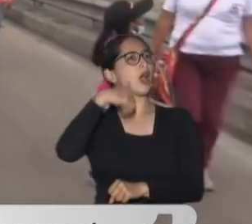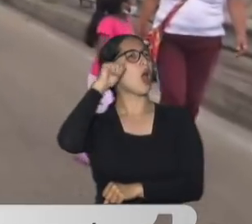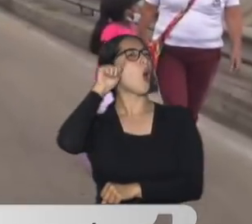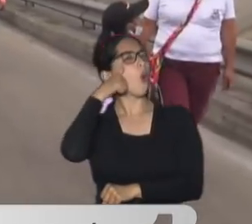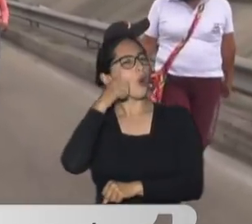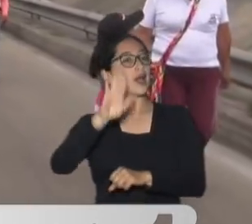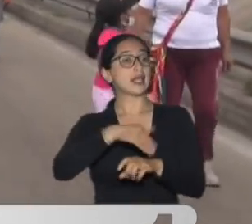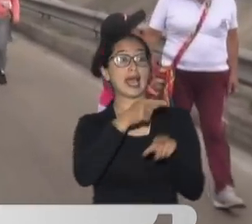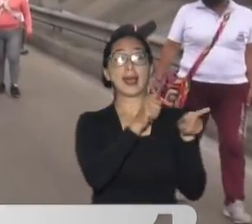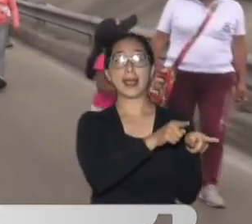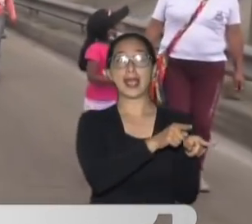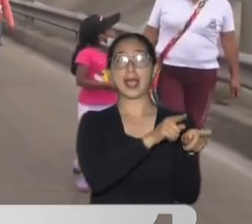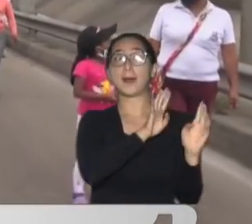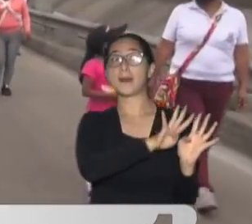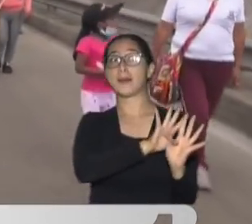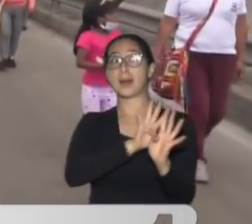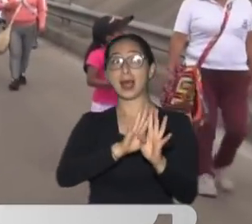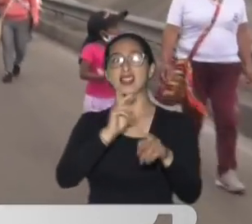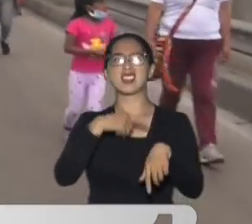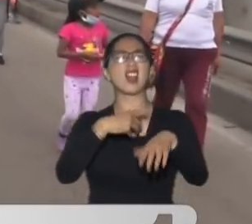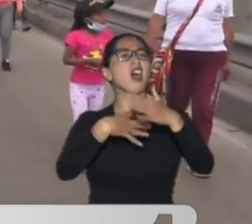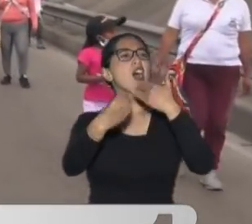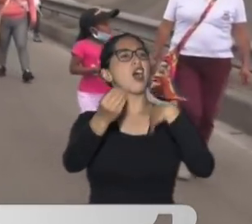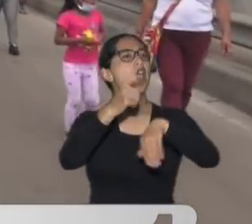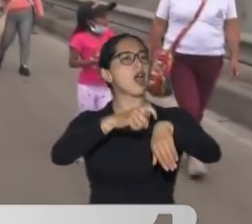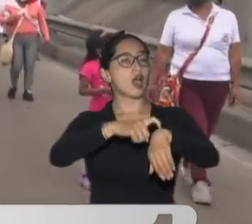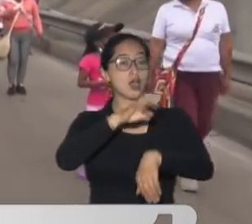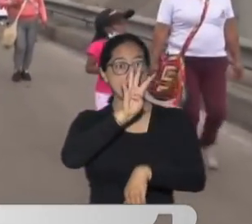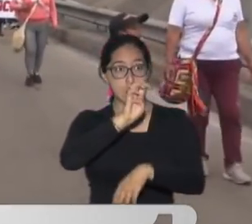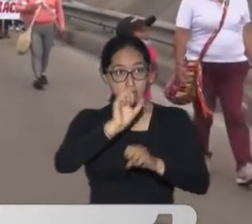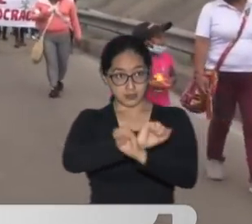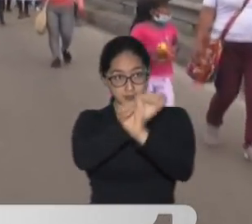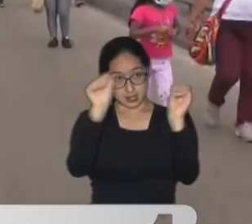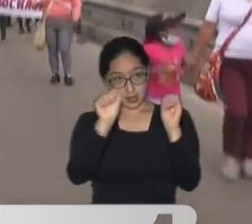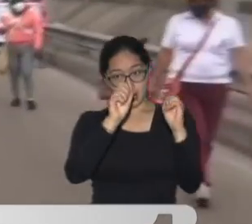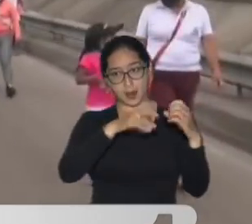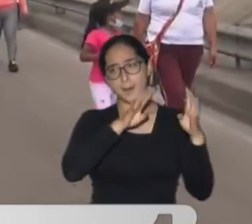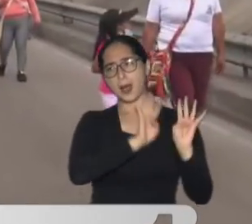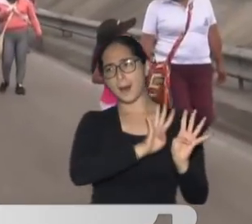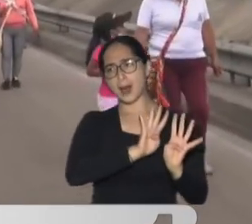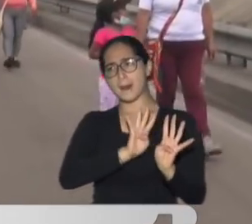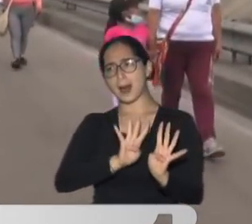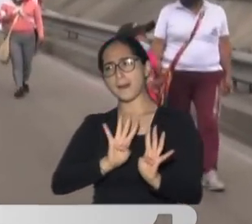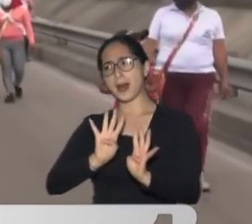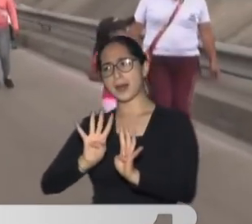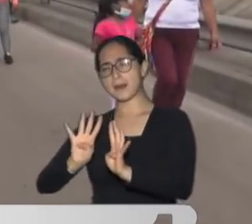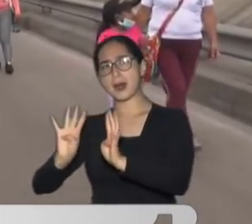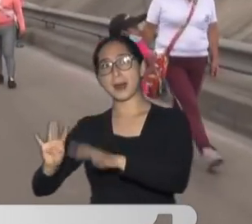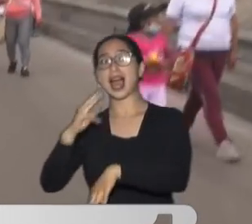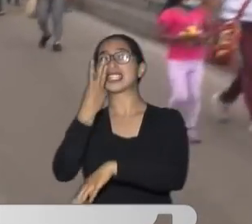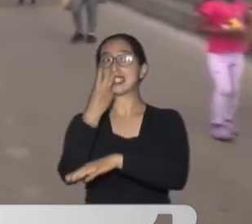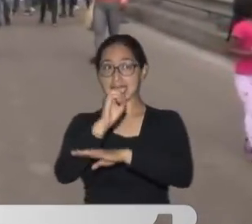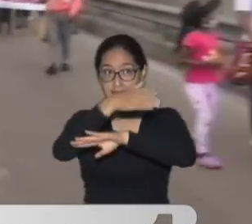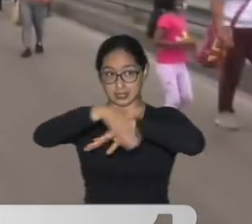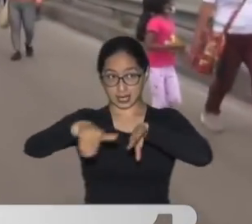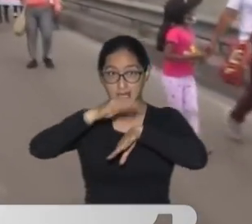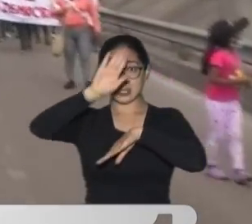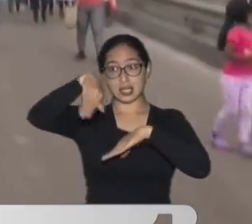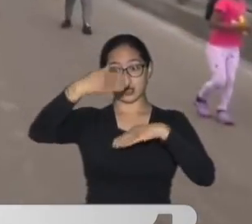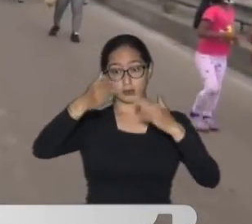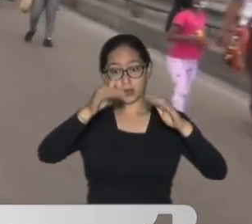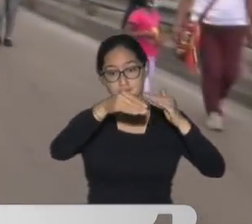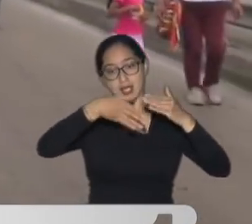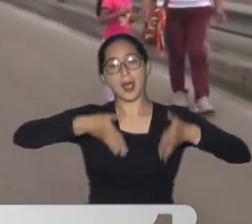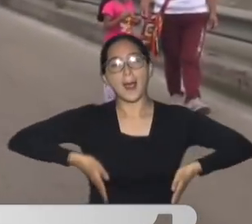desde el Palacio de los Deportes, donde salieron desde las 9 de la mañana. Cogerán toda la carrera 30 por donde vamos a esta hora, llegarán a la calle 26, luego a la